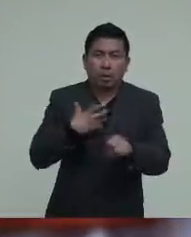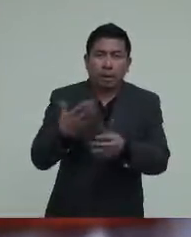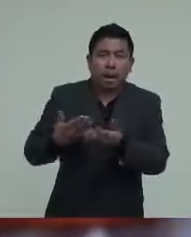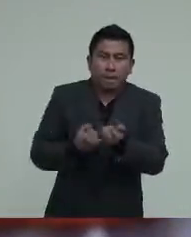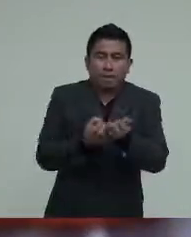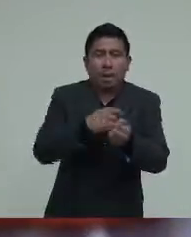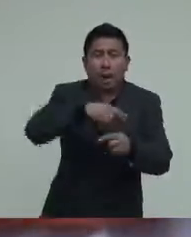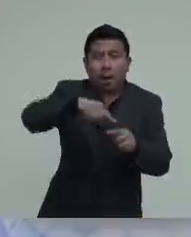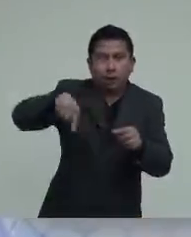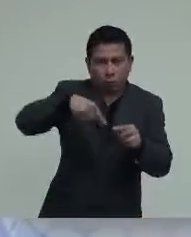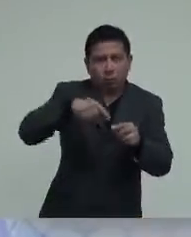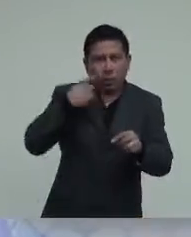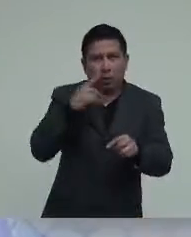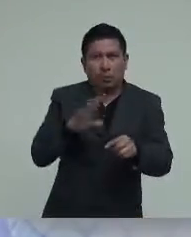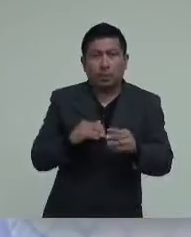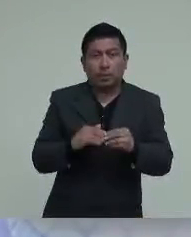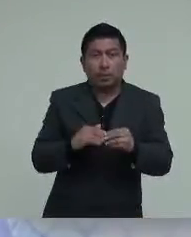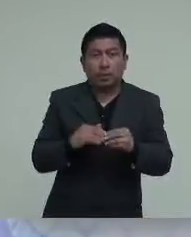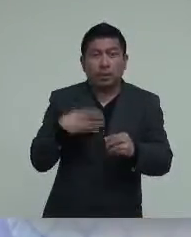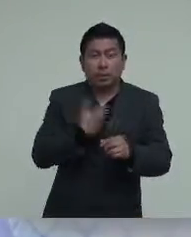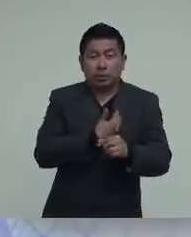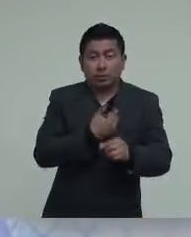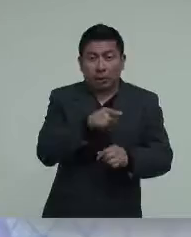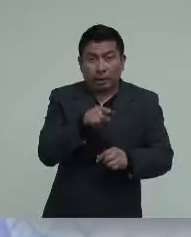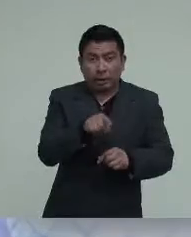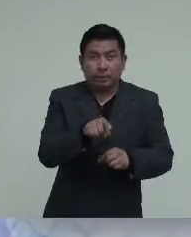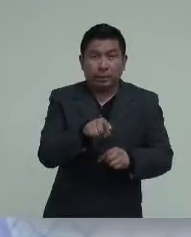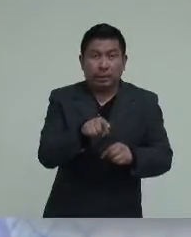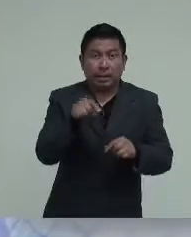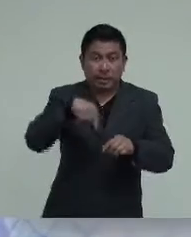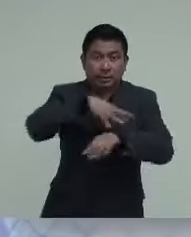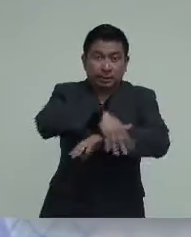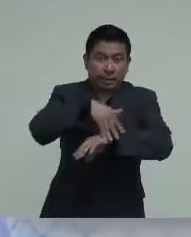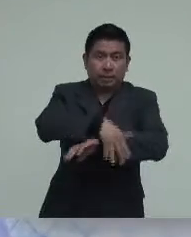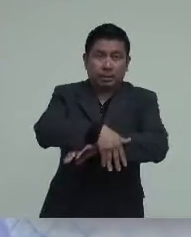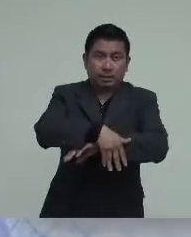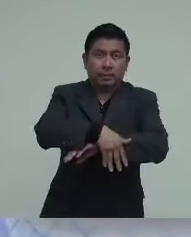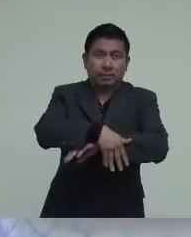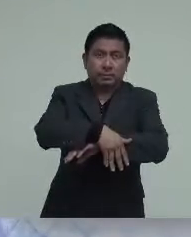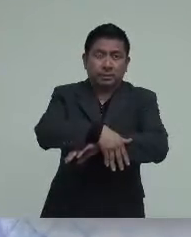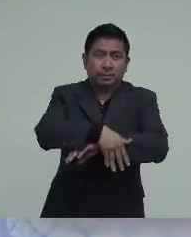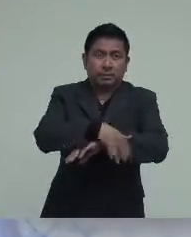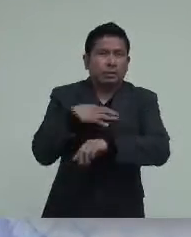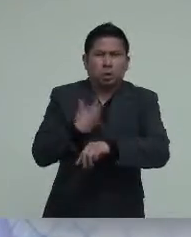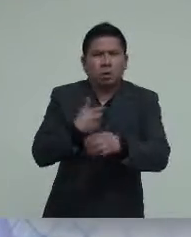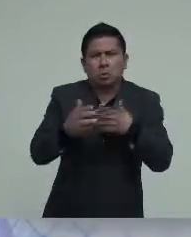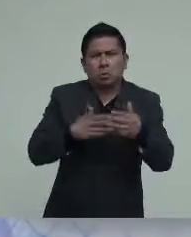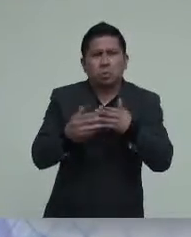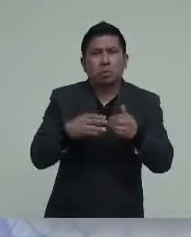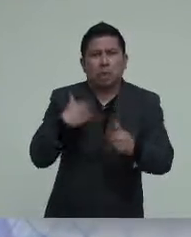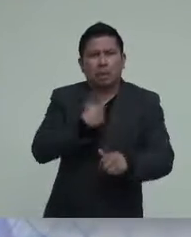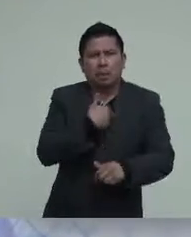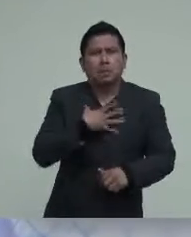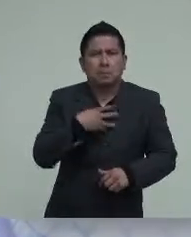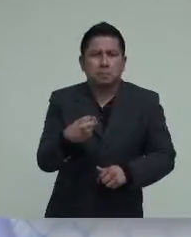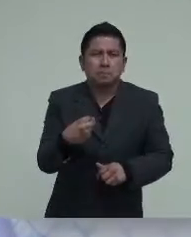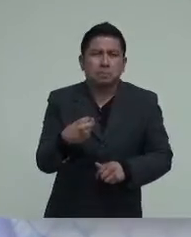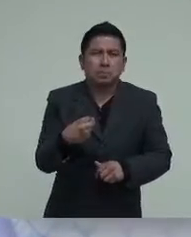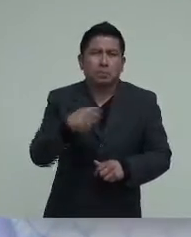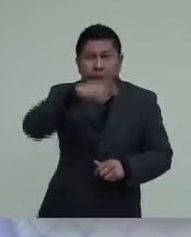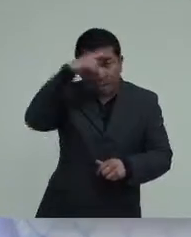a cuya puerta. A ver, le gusta trabajar aquí en Chalate. Sí, más mejor, yo me